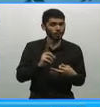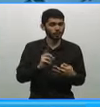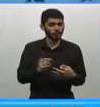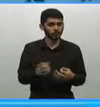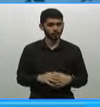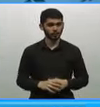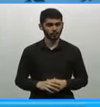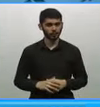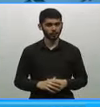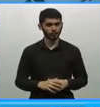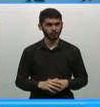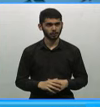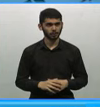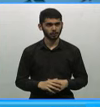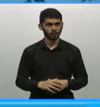existieron,